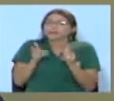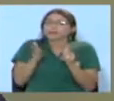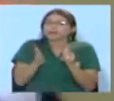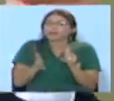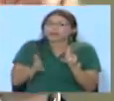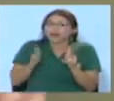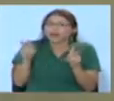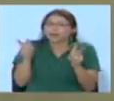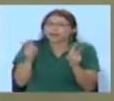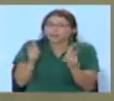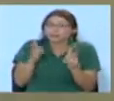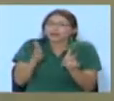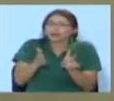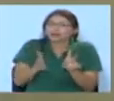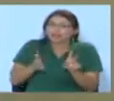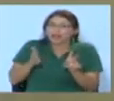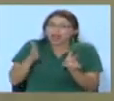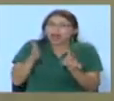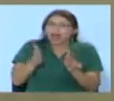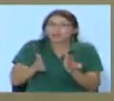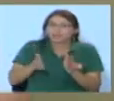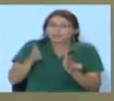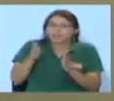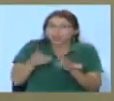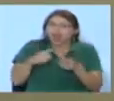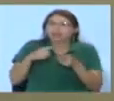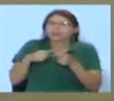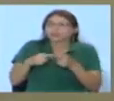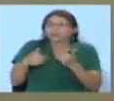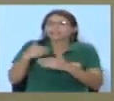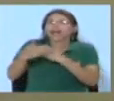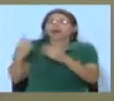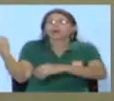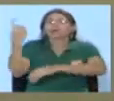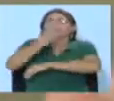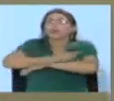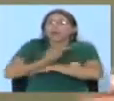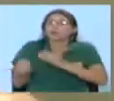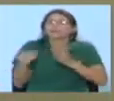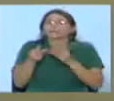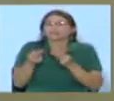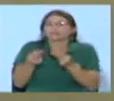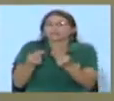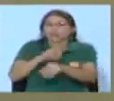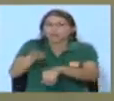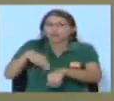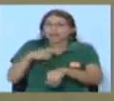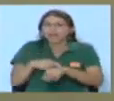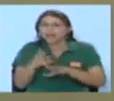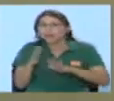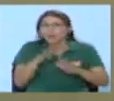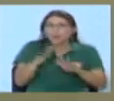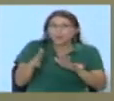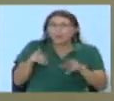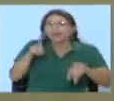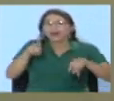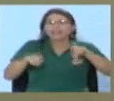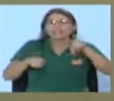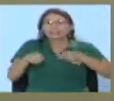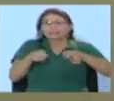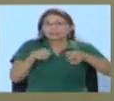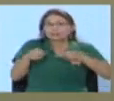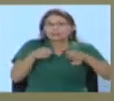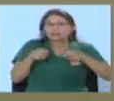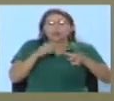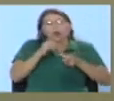hasta que te dejo una velocidad menor ese día y al día siguiente te la puedo volver a normalizar. O te permito consumir hasta una cierta